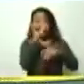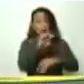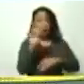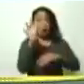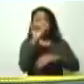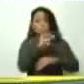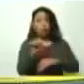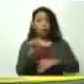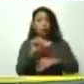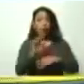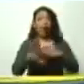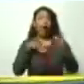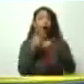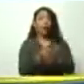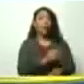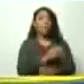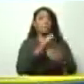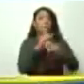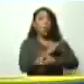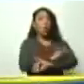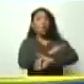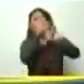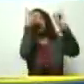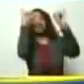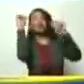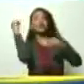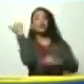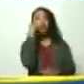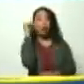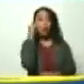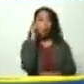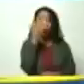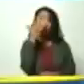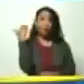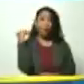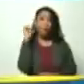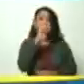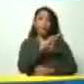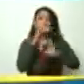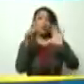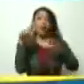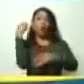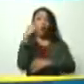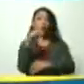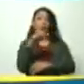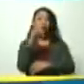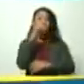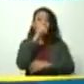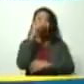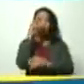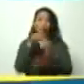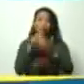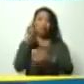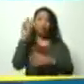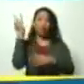hasta que al final se firmó el sábado pasado 26 de noviembre de este año 2022